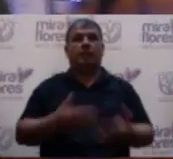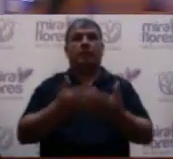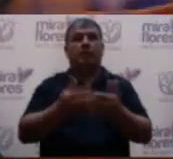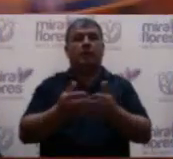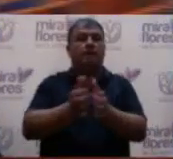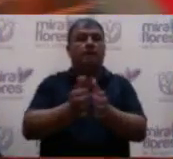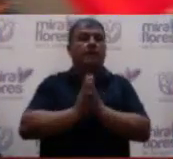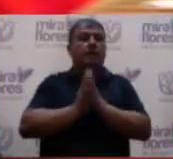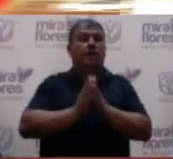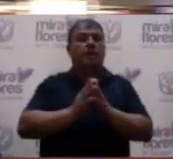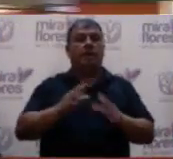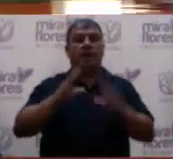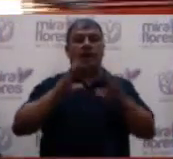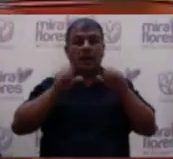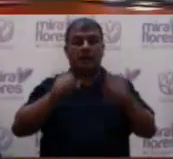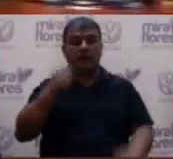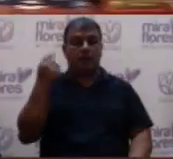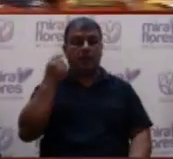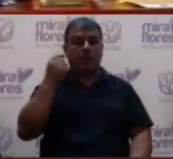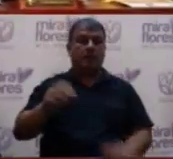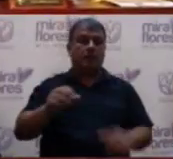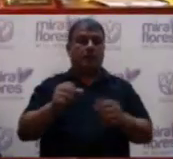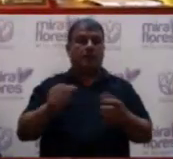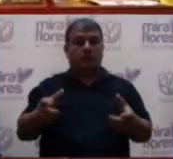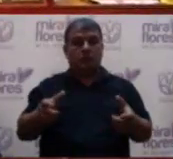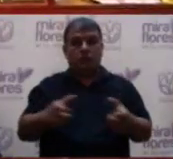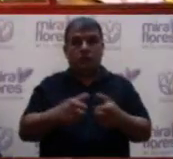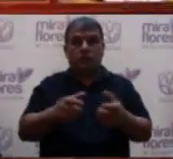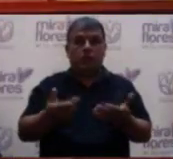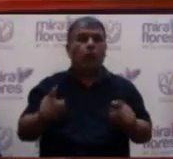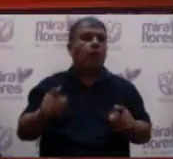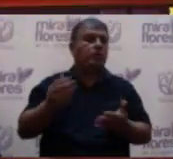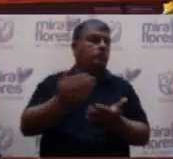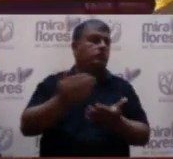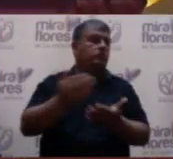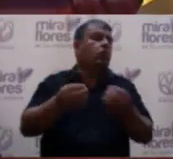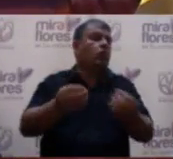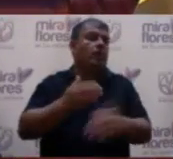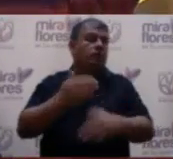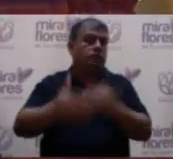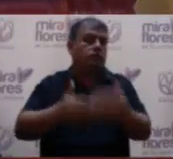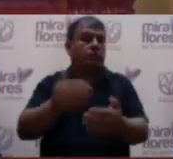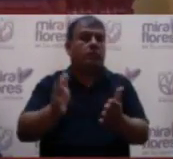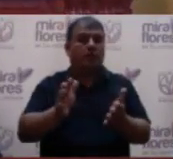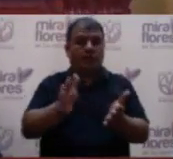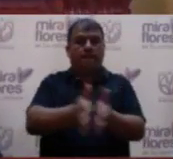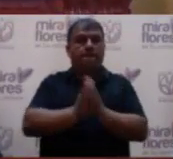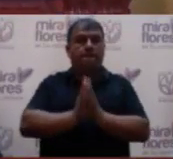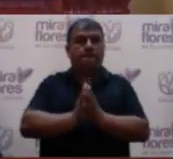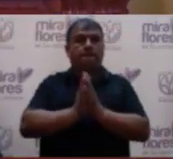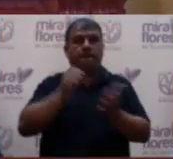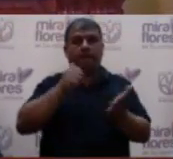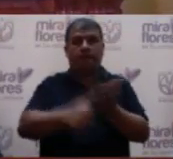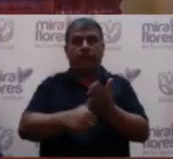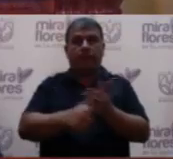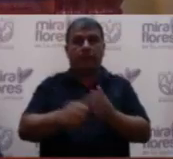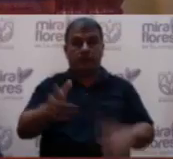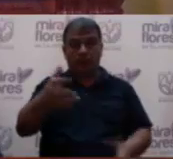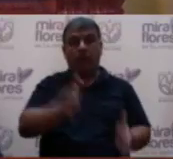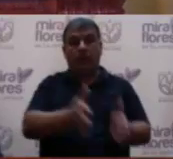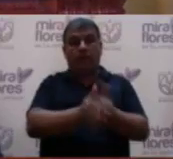señorita secretaria general del Consejo cuál es el estatus de esta solicitud. Señor alcalde, la